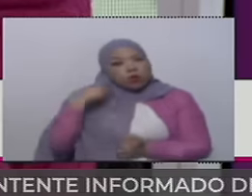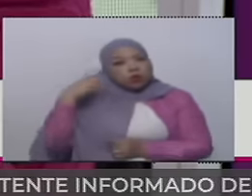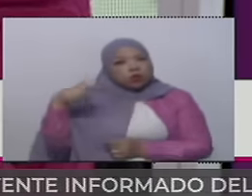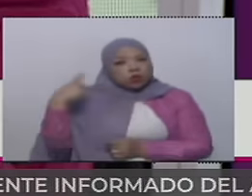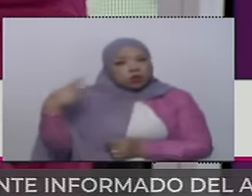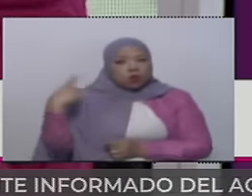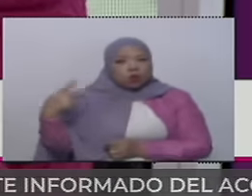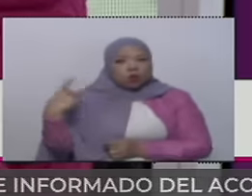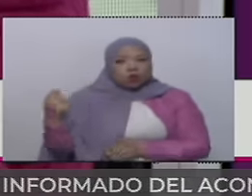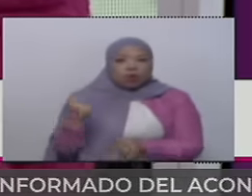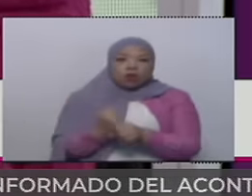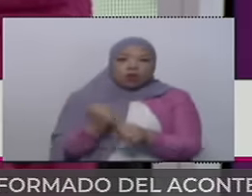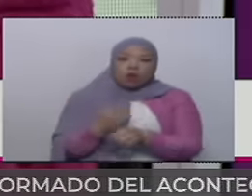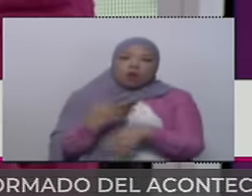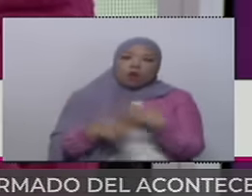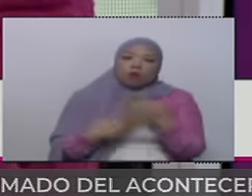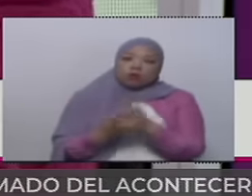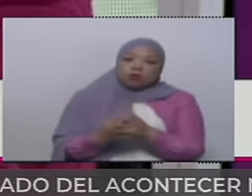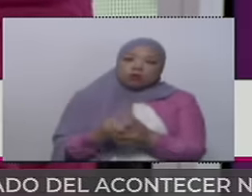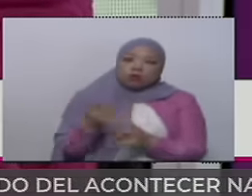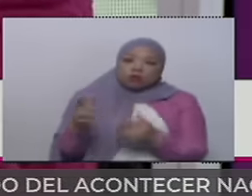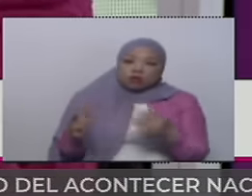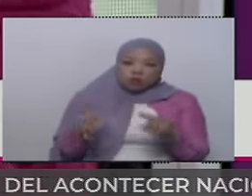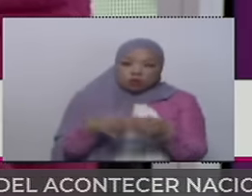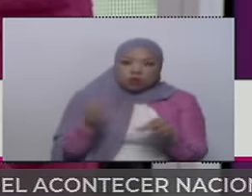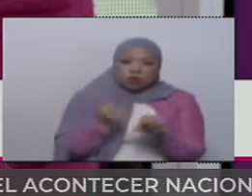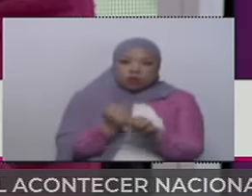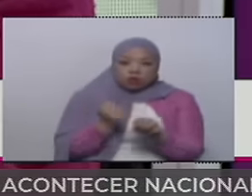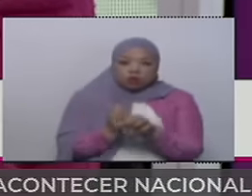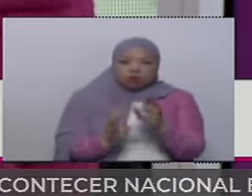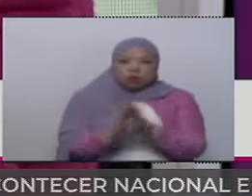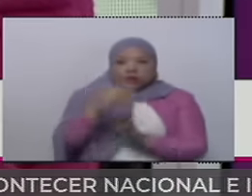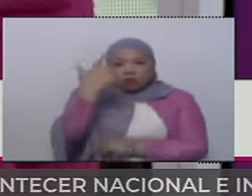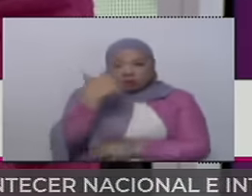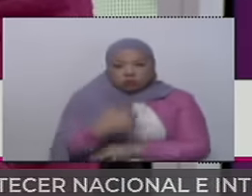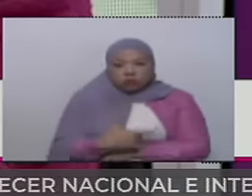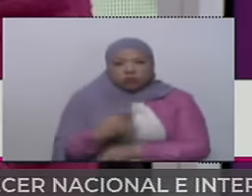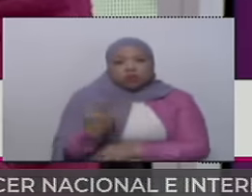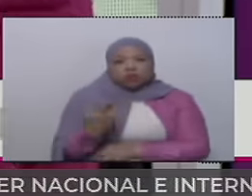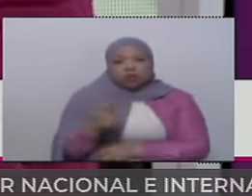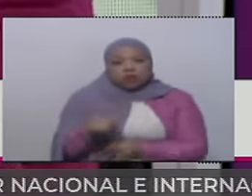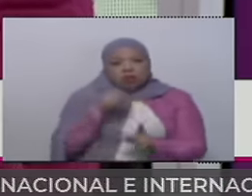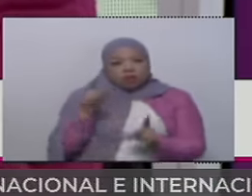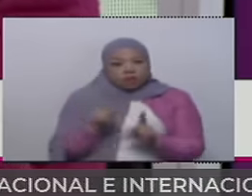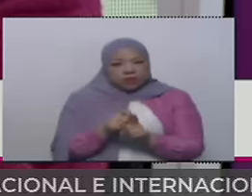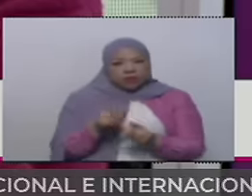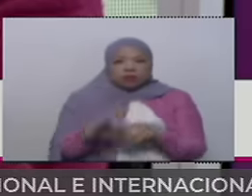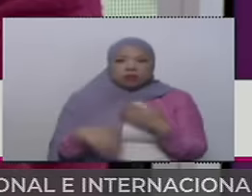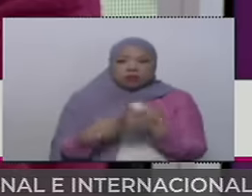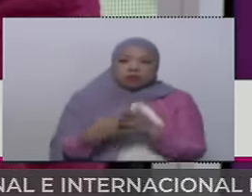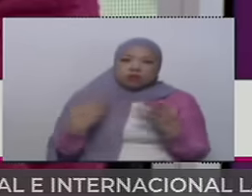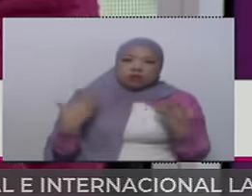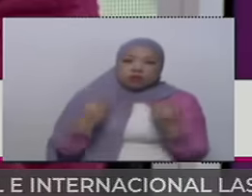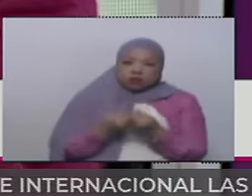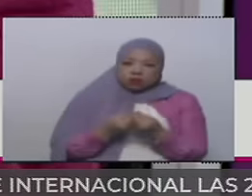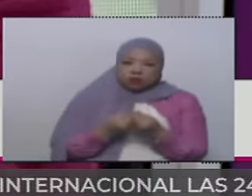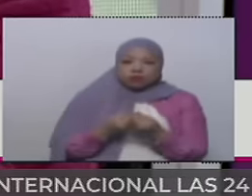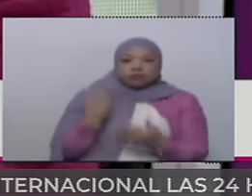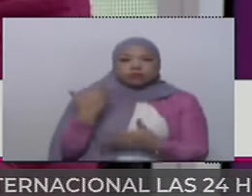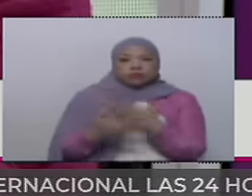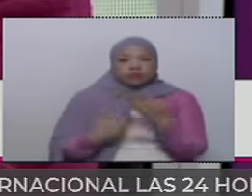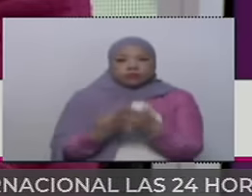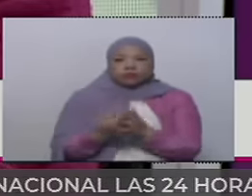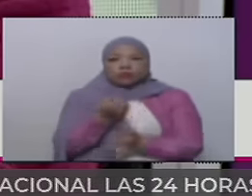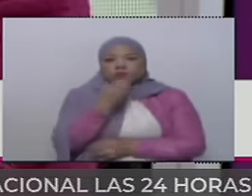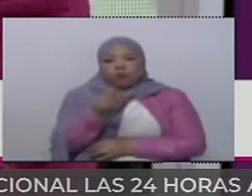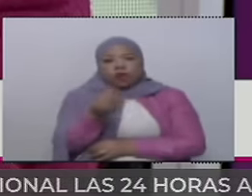psicológico, estas herramientas que debemos tener para el crecimiento personal, para lo espiritual, acompañado de lo que es una